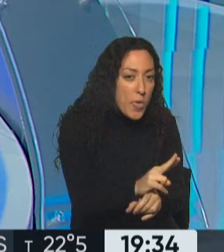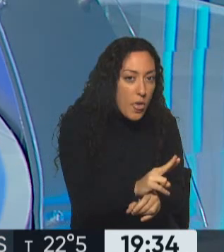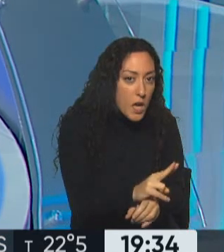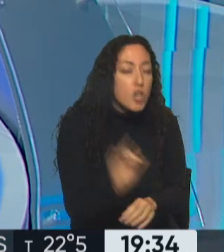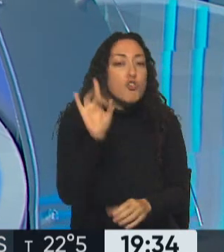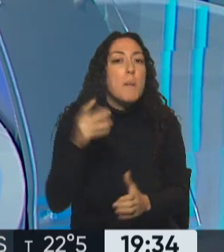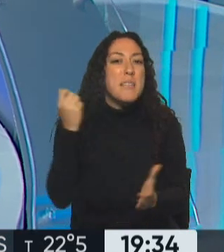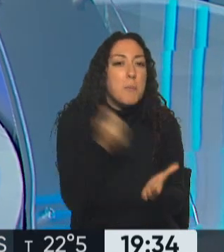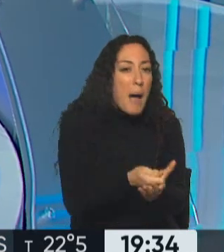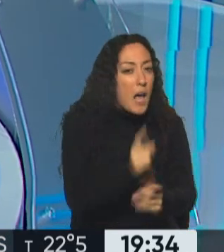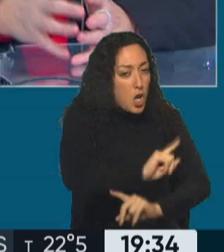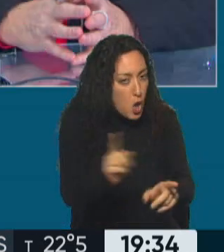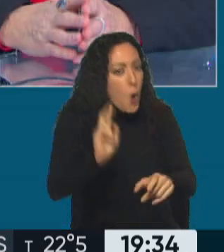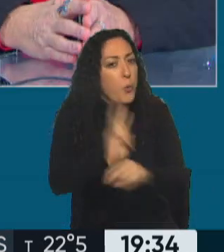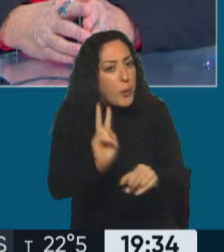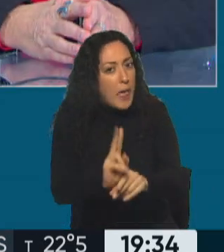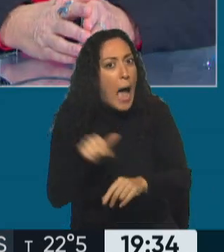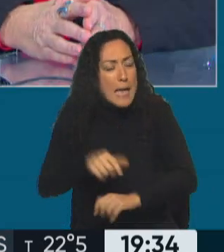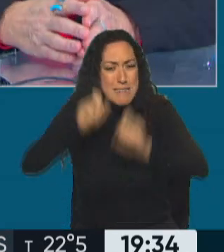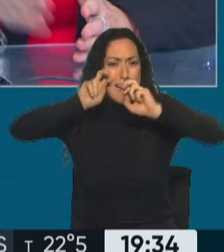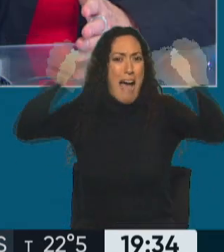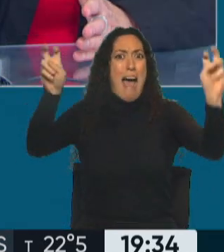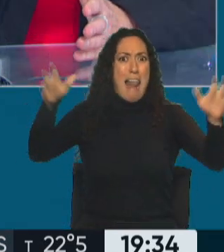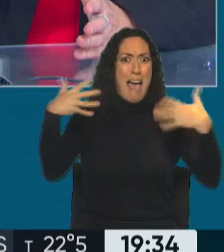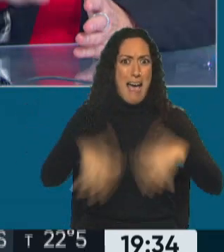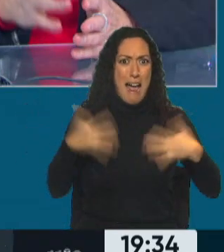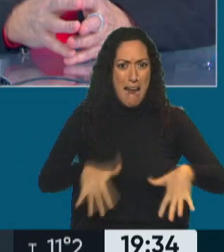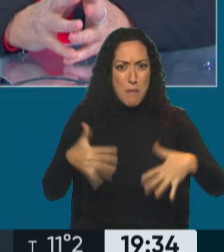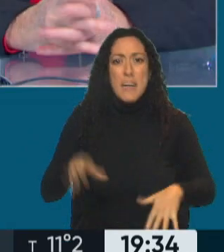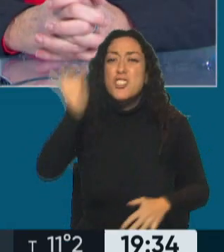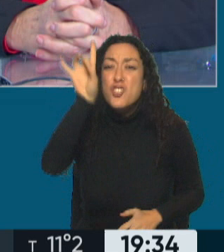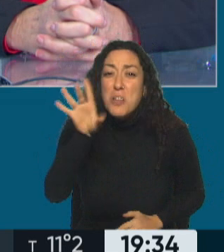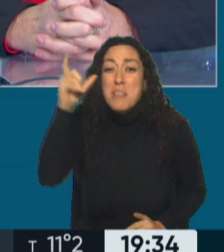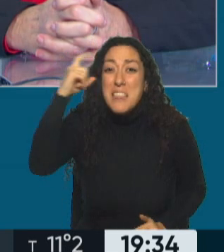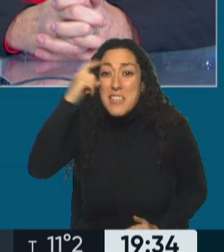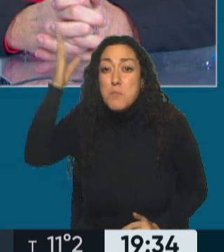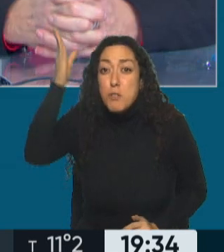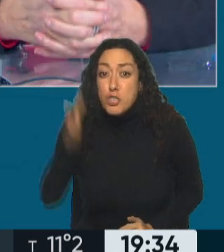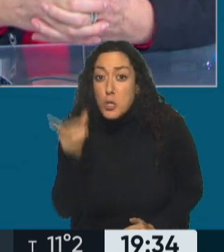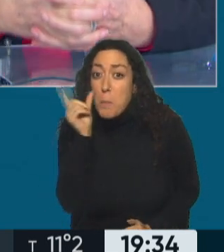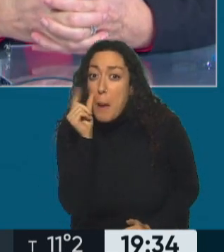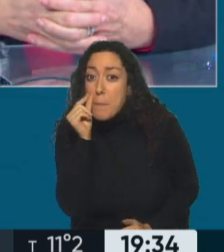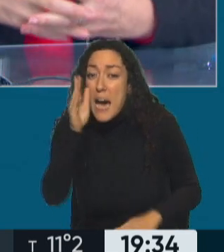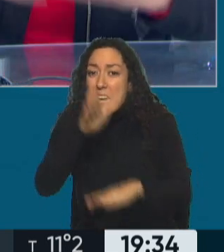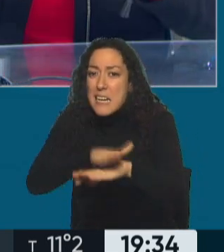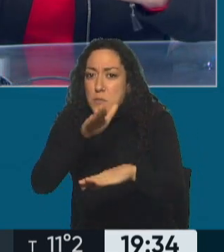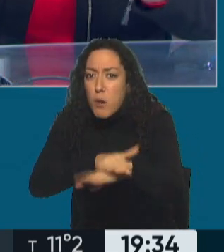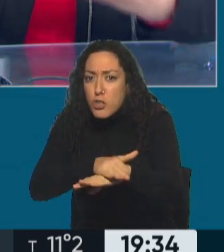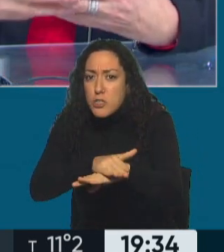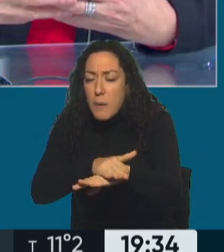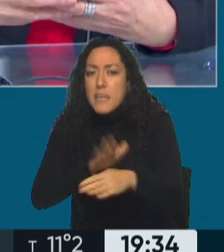recurso económico. Y ahí los números son más alarmantes, porque solo el 10% se hace cargo de